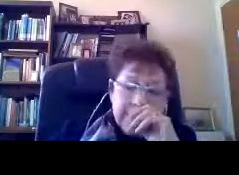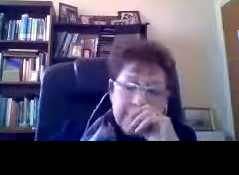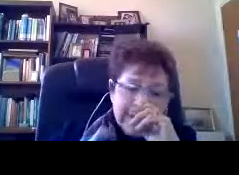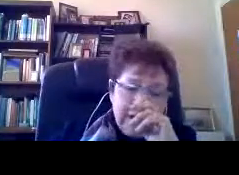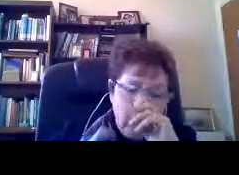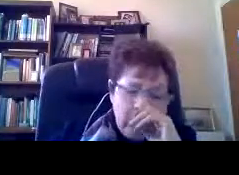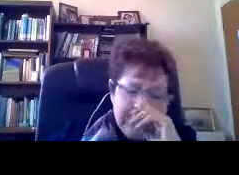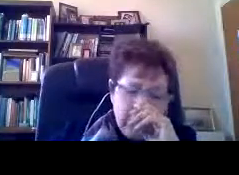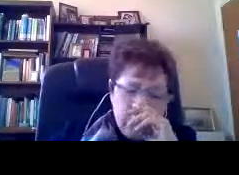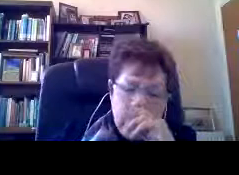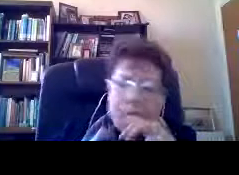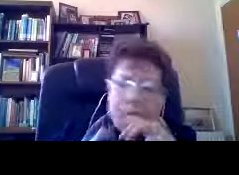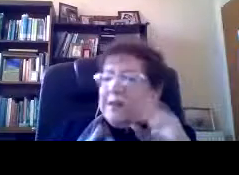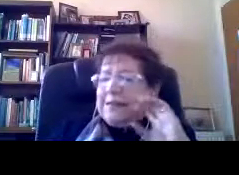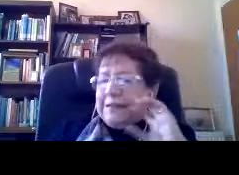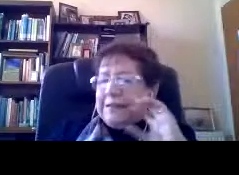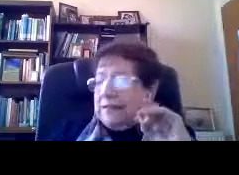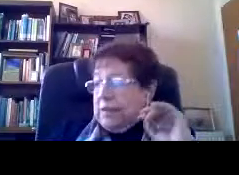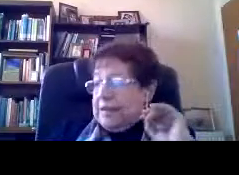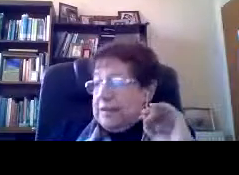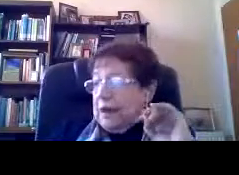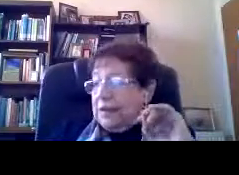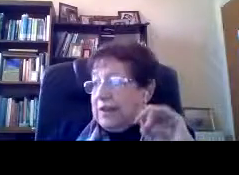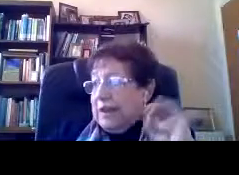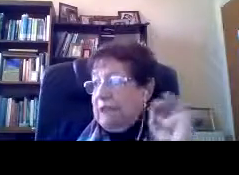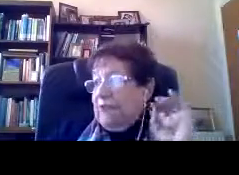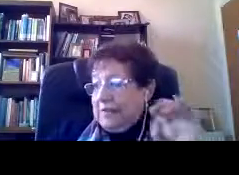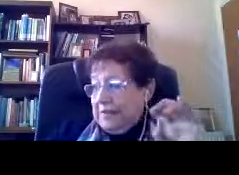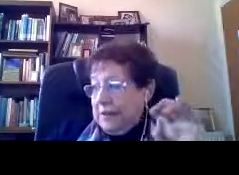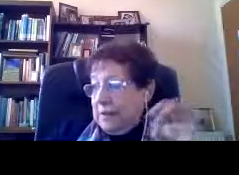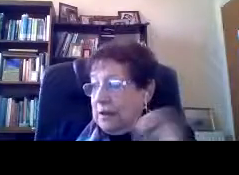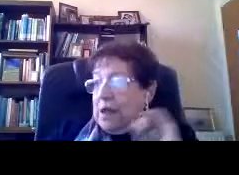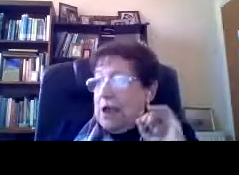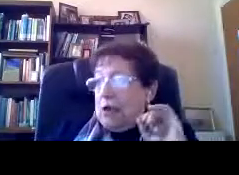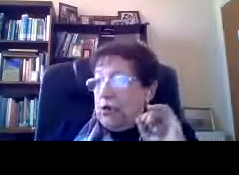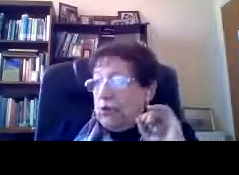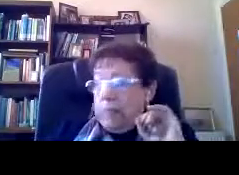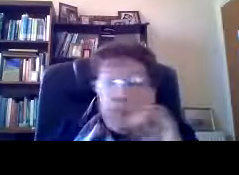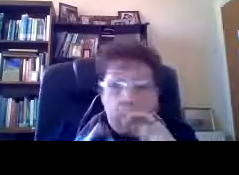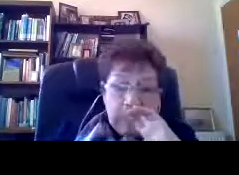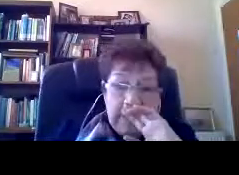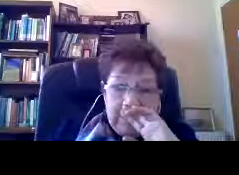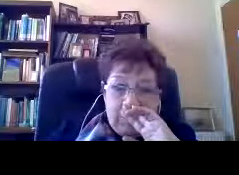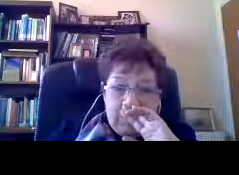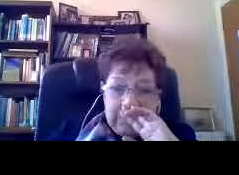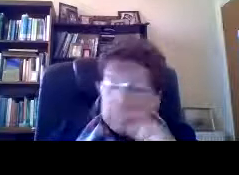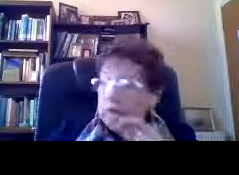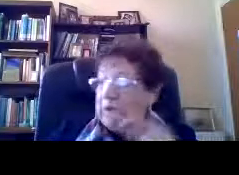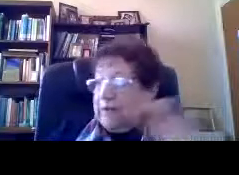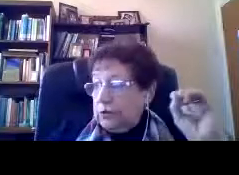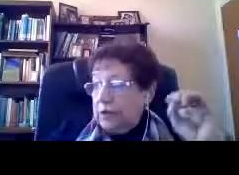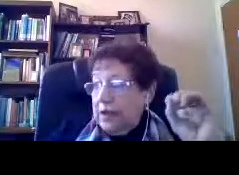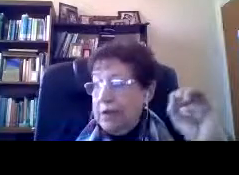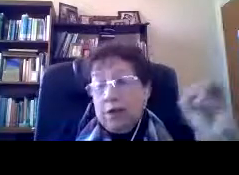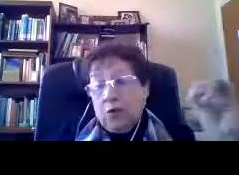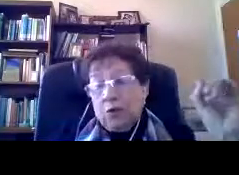estos signos y síntomas se tienden a presentar durante la infancia. Lo que importa en este momento es que